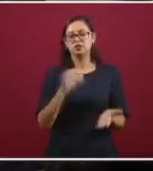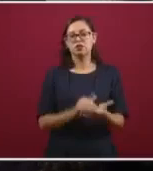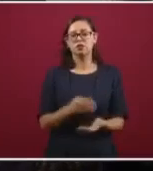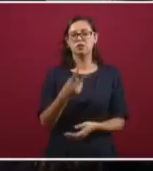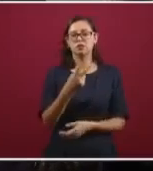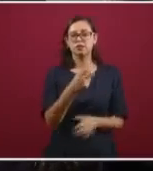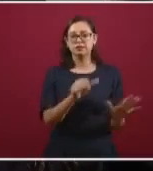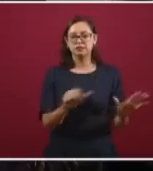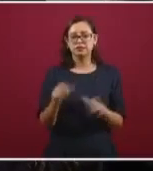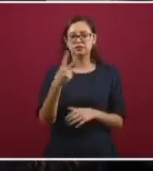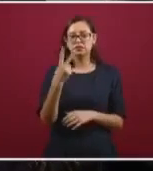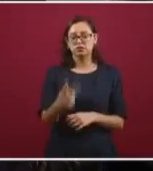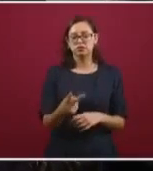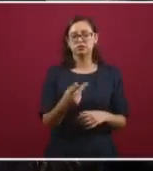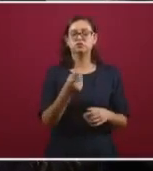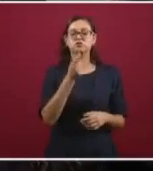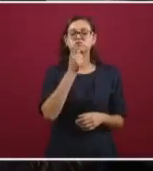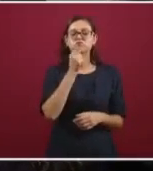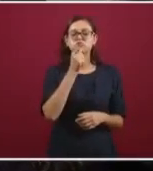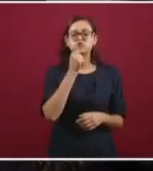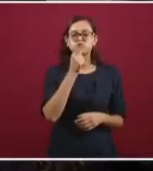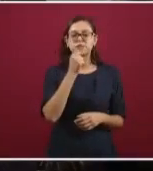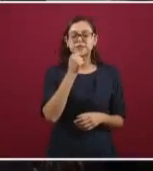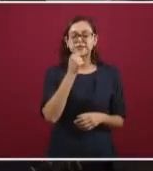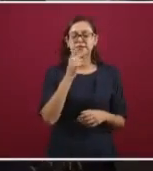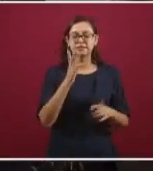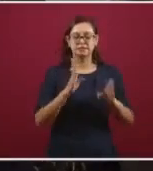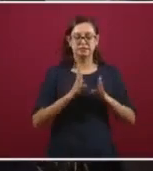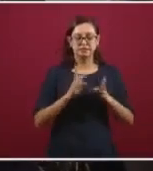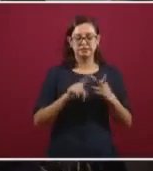35.232 elementos de la Policía Militar,